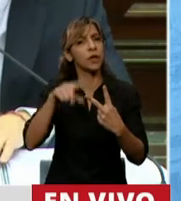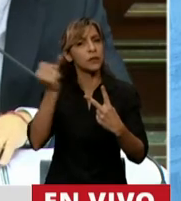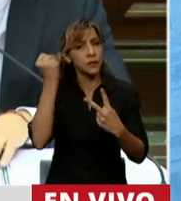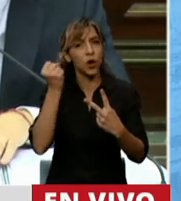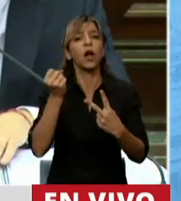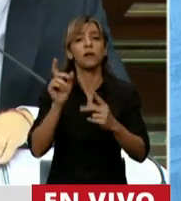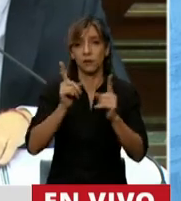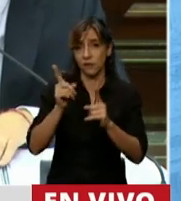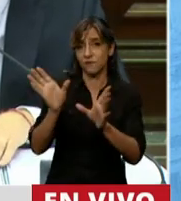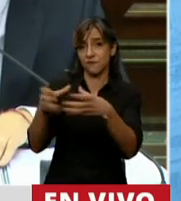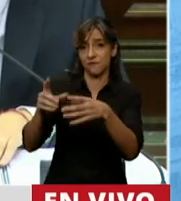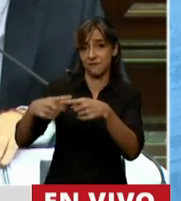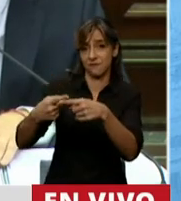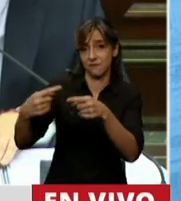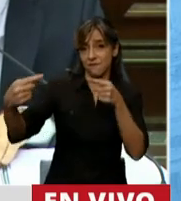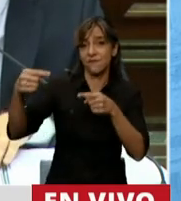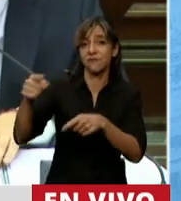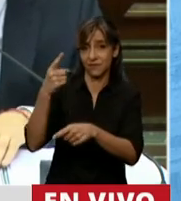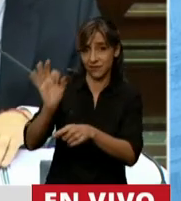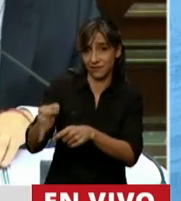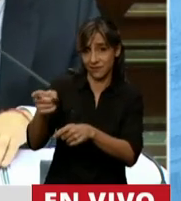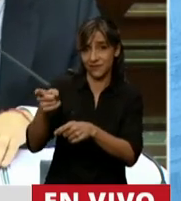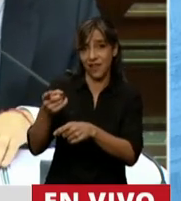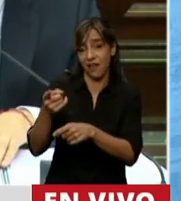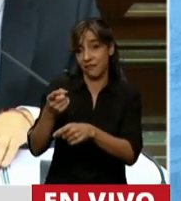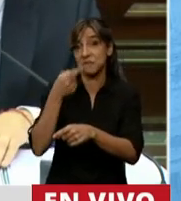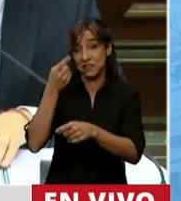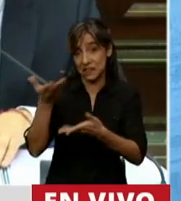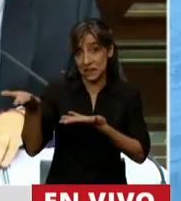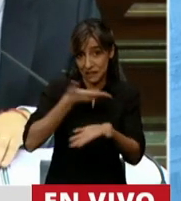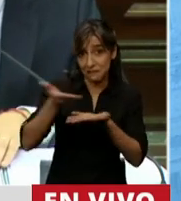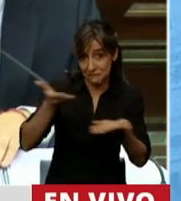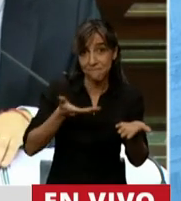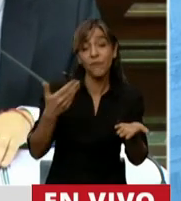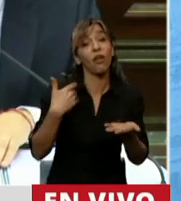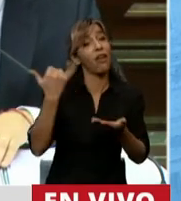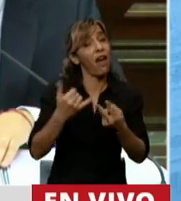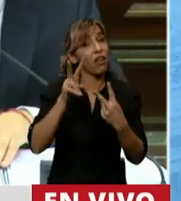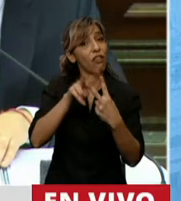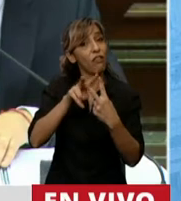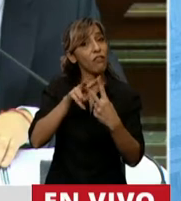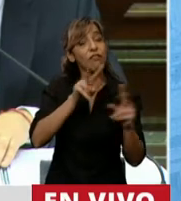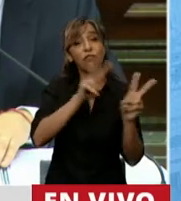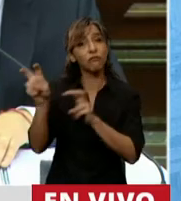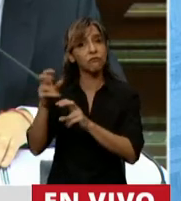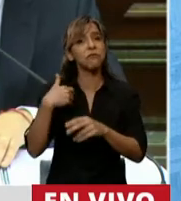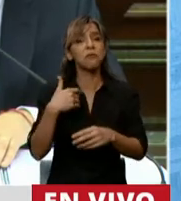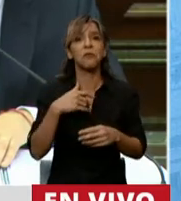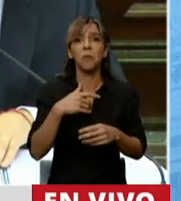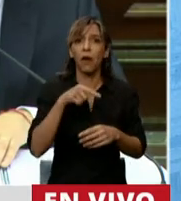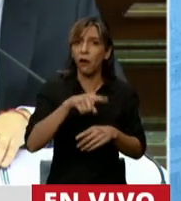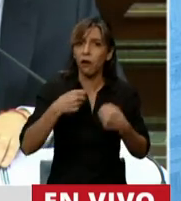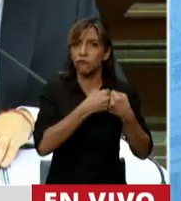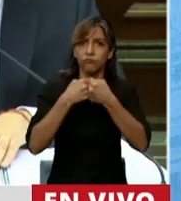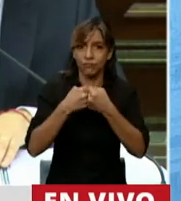si venimos al recinto sería interesante que estén todos los actores. Hay 2 temas en los que hay un fuerte consenso en Tierra del Fuego, la